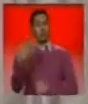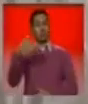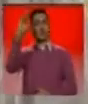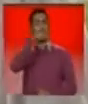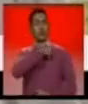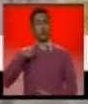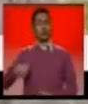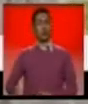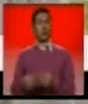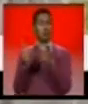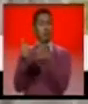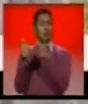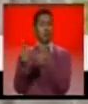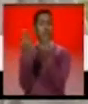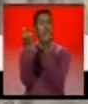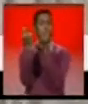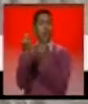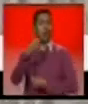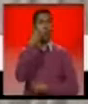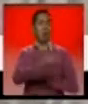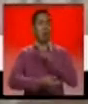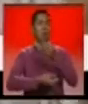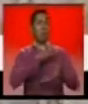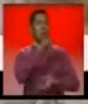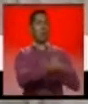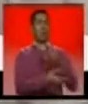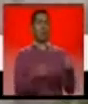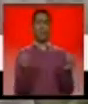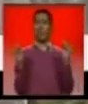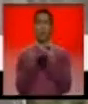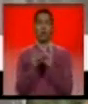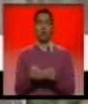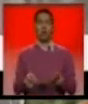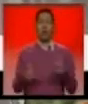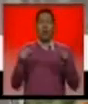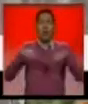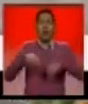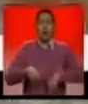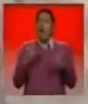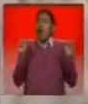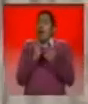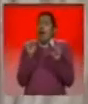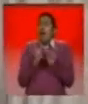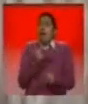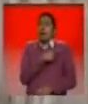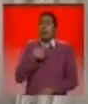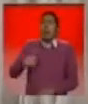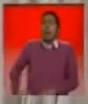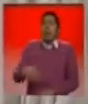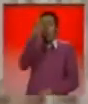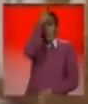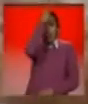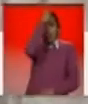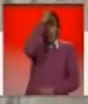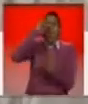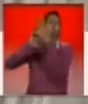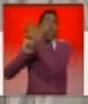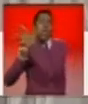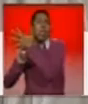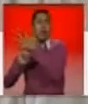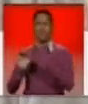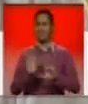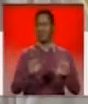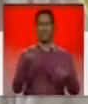el mayor financista del mundo, porque aquí asustan a la gente que estamos vendidos a China. La deuda con China es cerca de la quinta